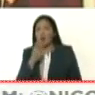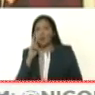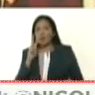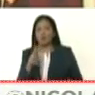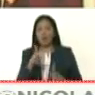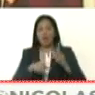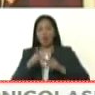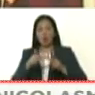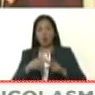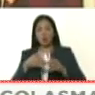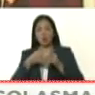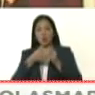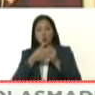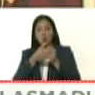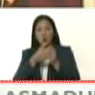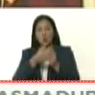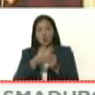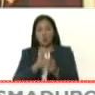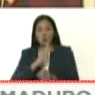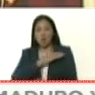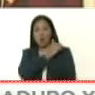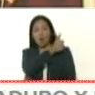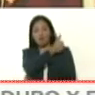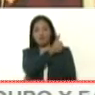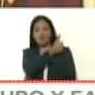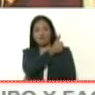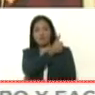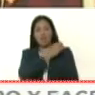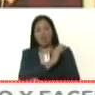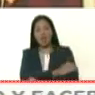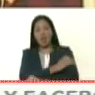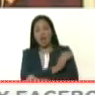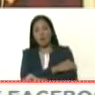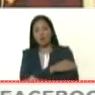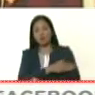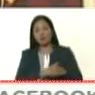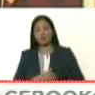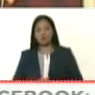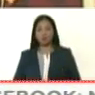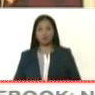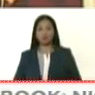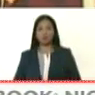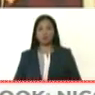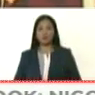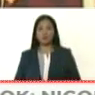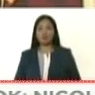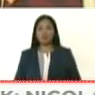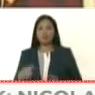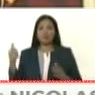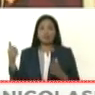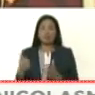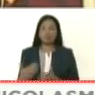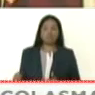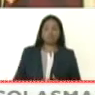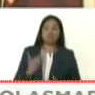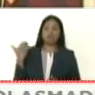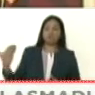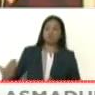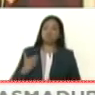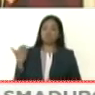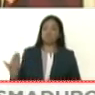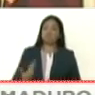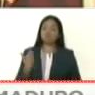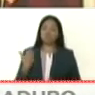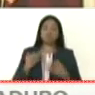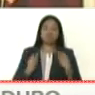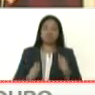sectores dirigentes, en los jefes de la oposición golpista, que tanto daño le ha hecho